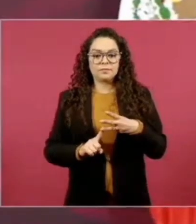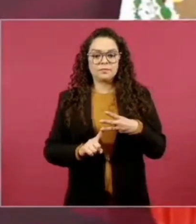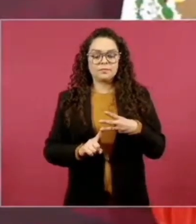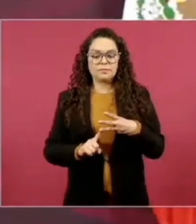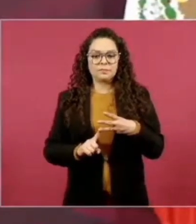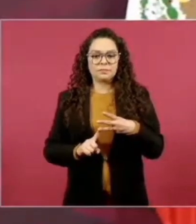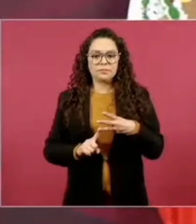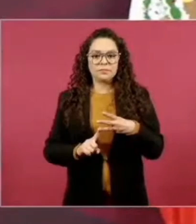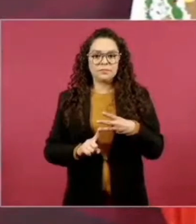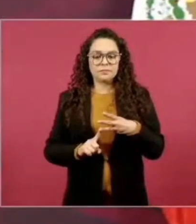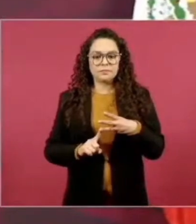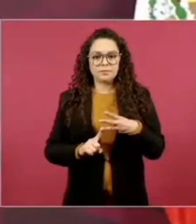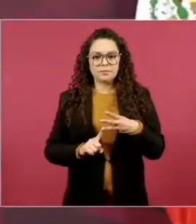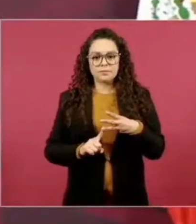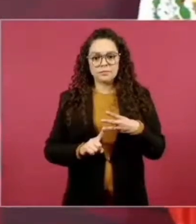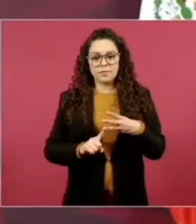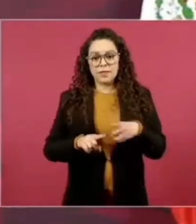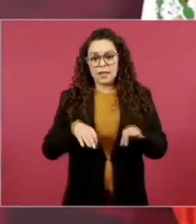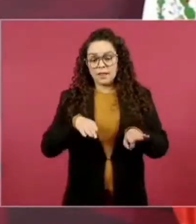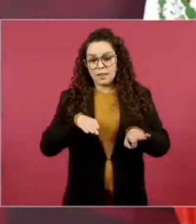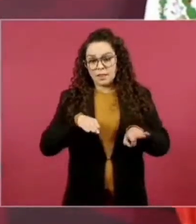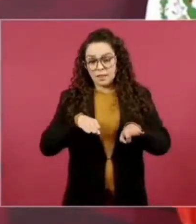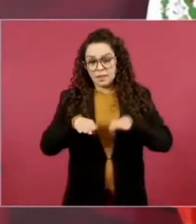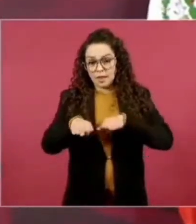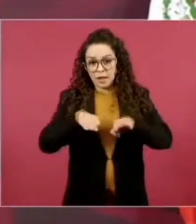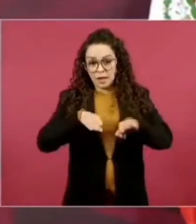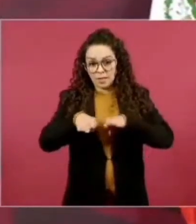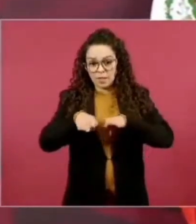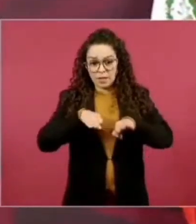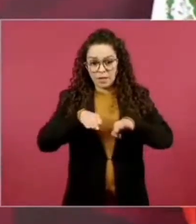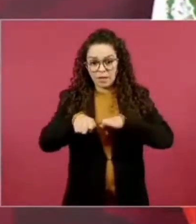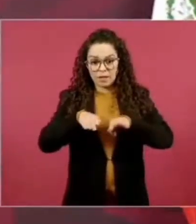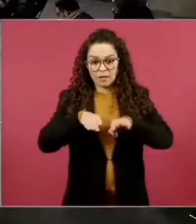el trabajo a los